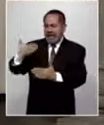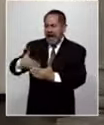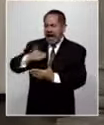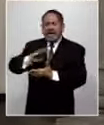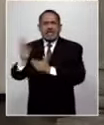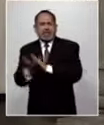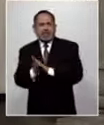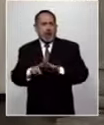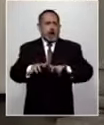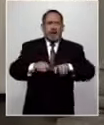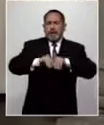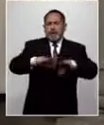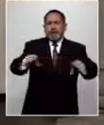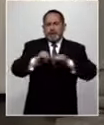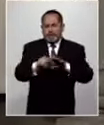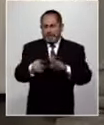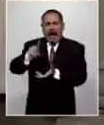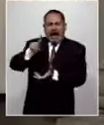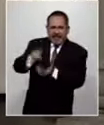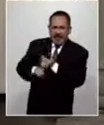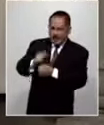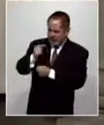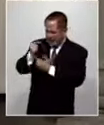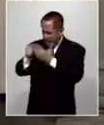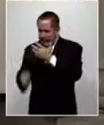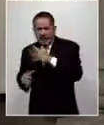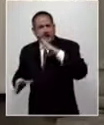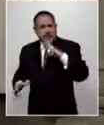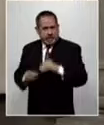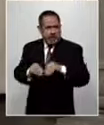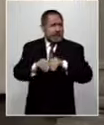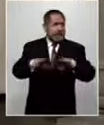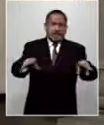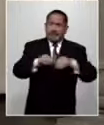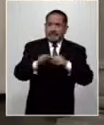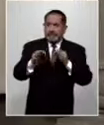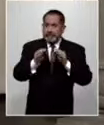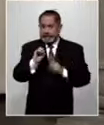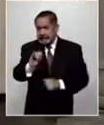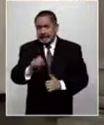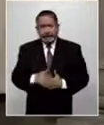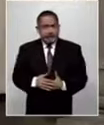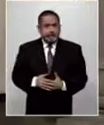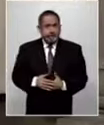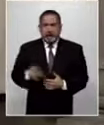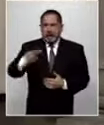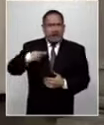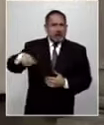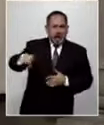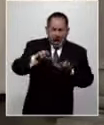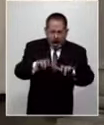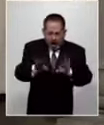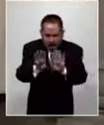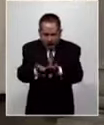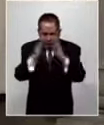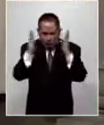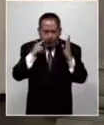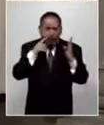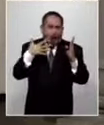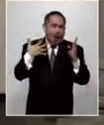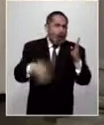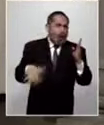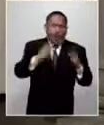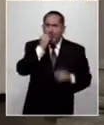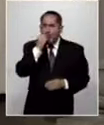formato digital y sus metadatos. Gracias a este convenio, el público tendrá acceso a expedientes de gran relevancia e